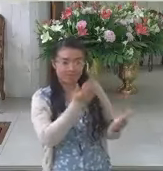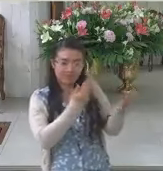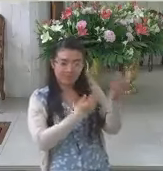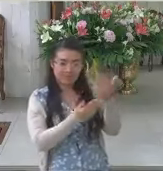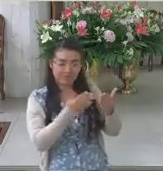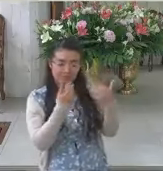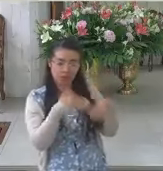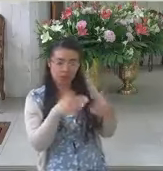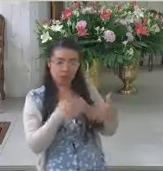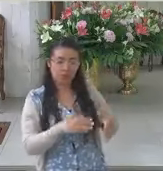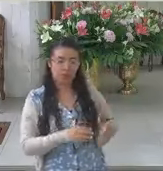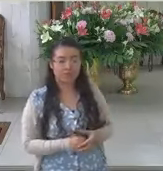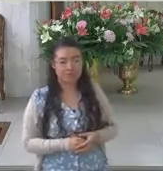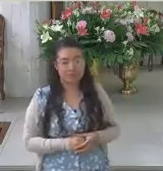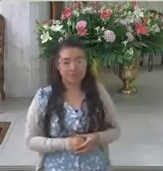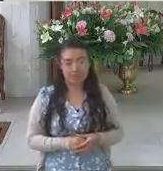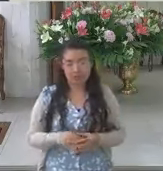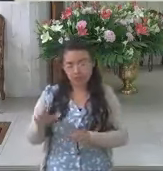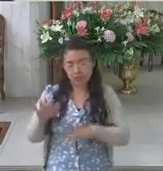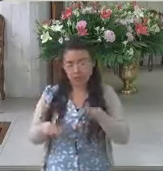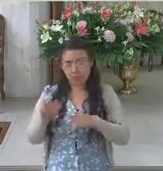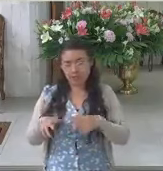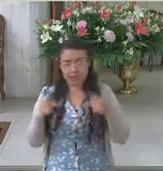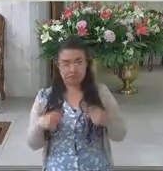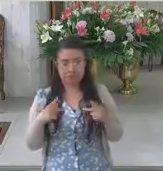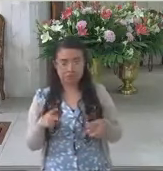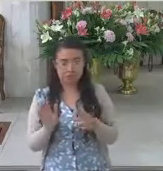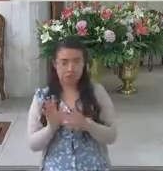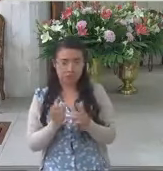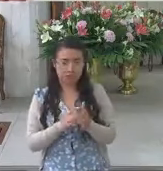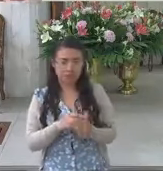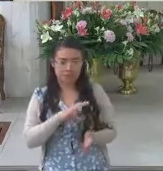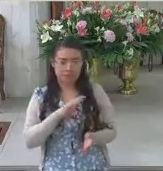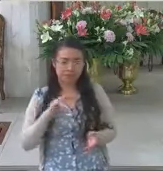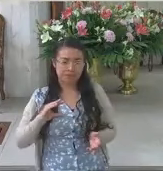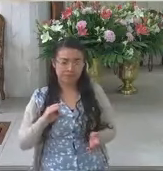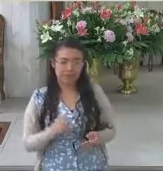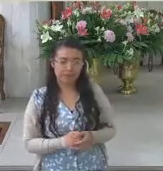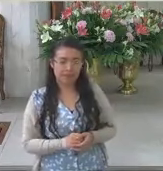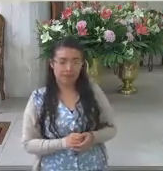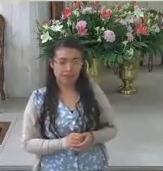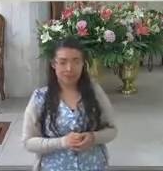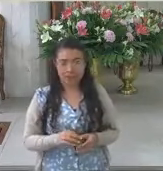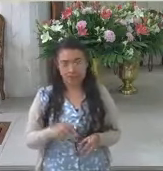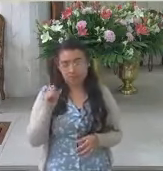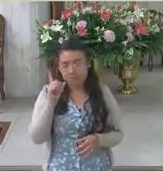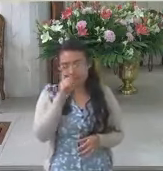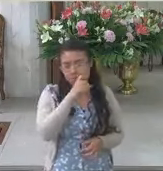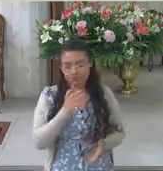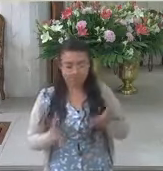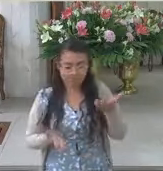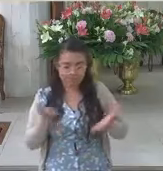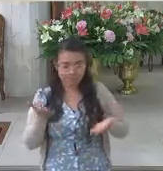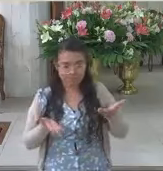enfrentamos a cosas muy difíciles decimos siempre lo repetimos siempre Todo